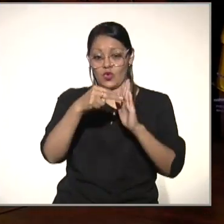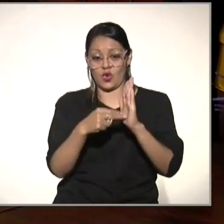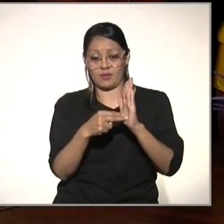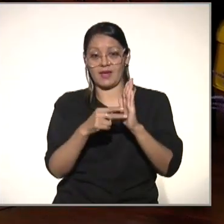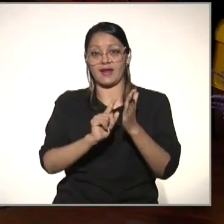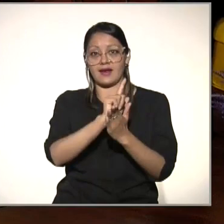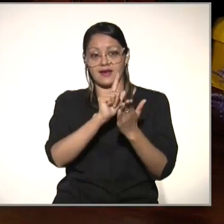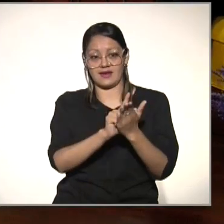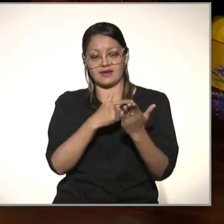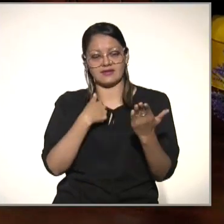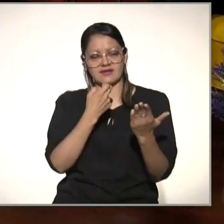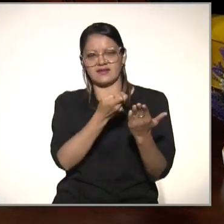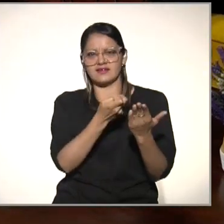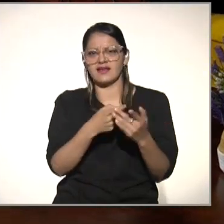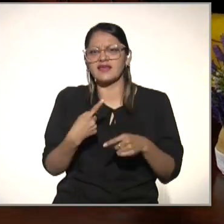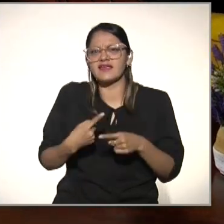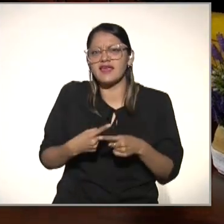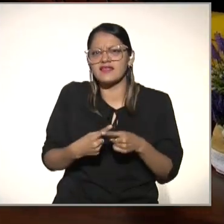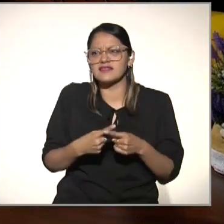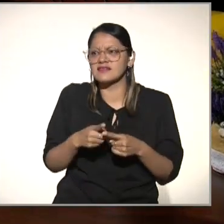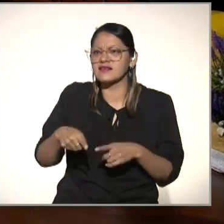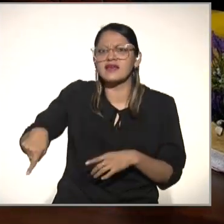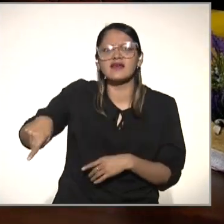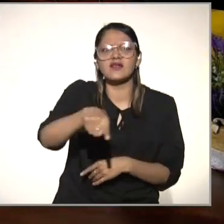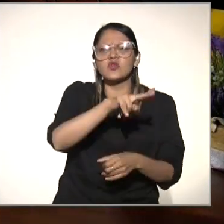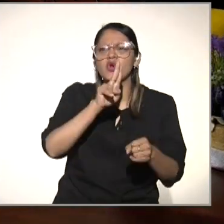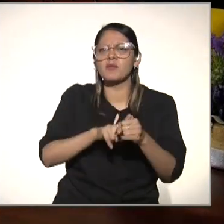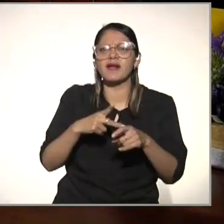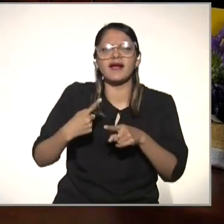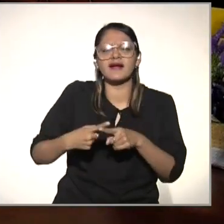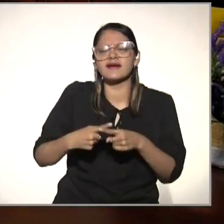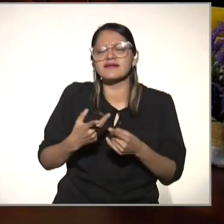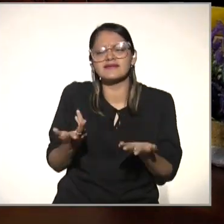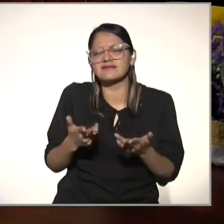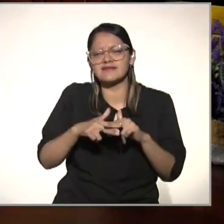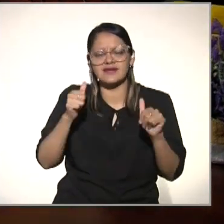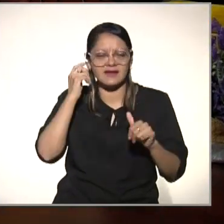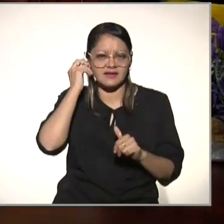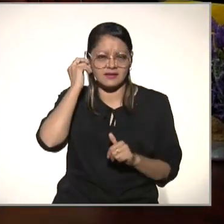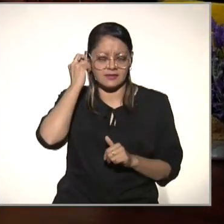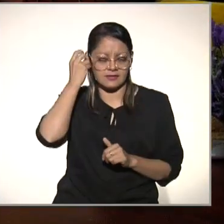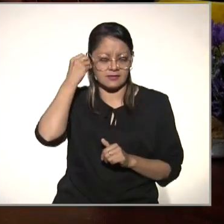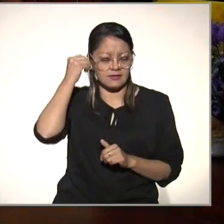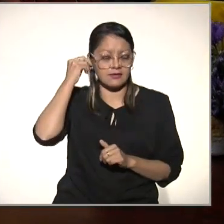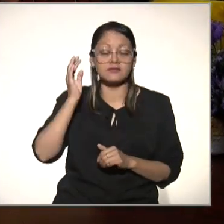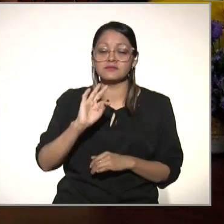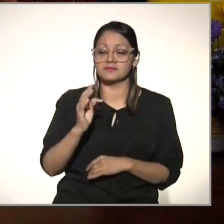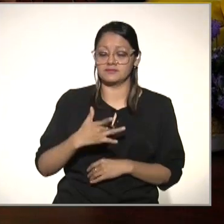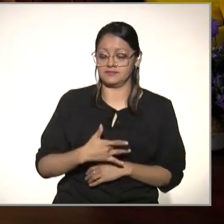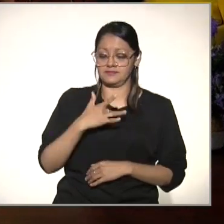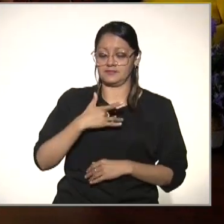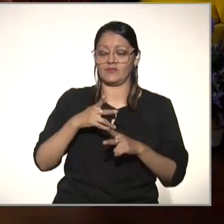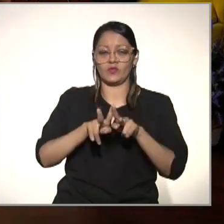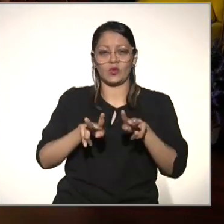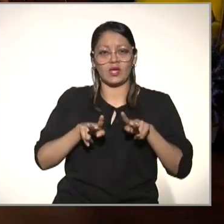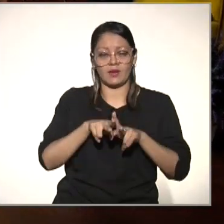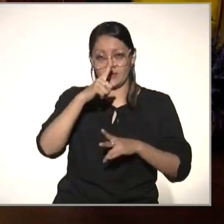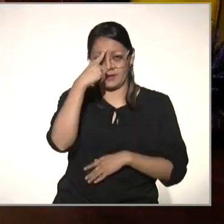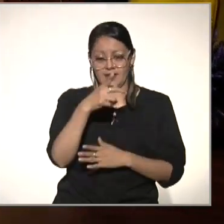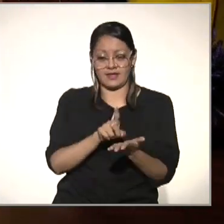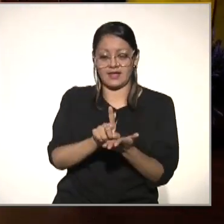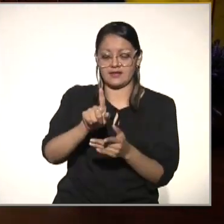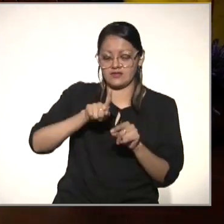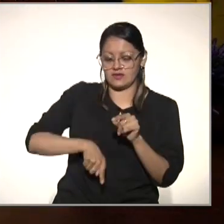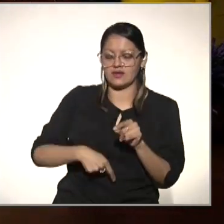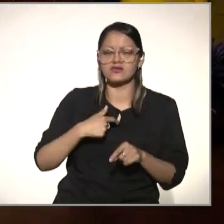normatividad, que insisto yo, aquí en Chinitas es normal, nos puede volver bastante vulnerables y nos quita derechos para poder expresarnos